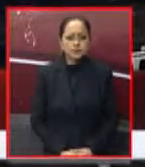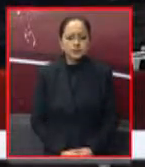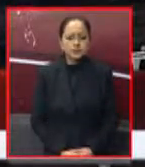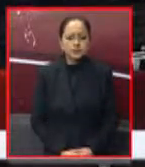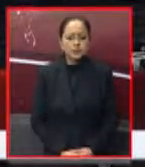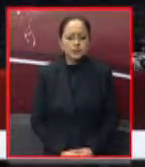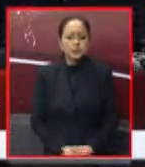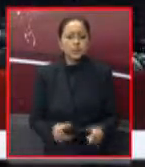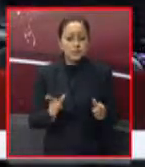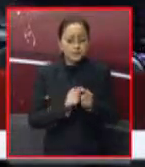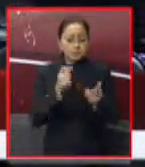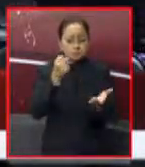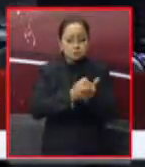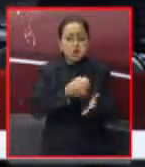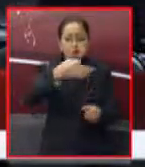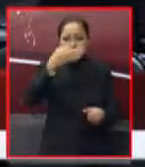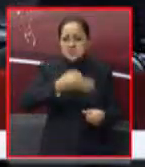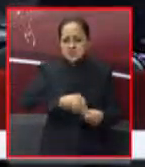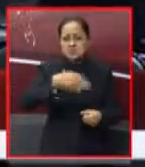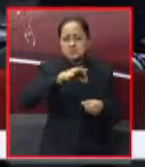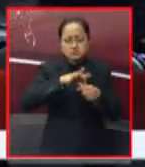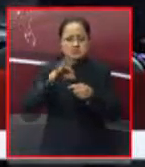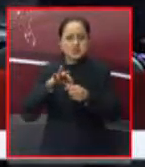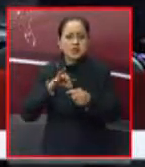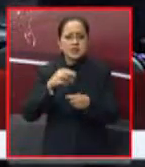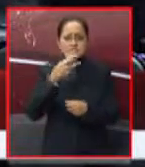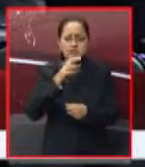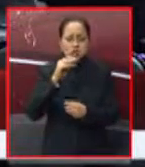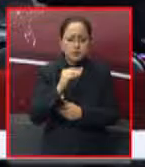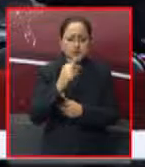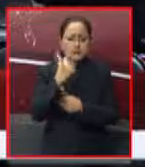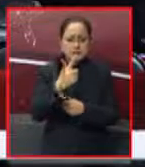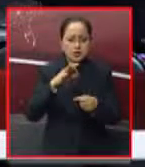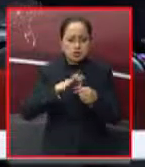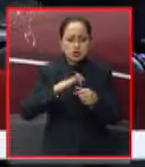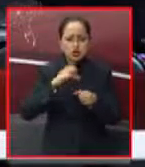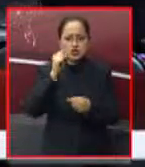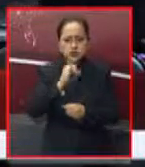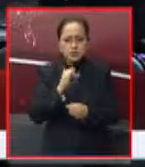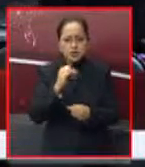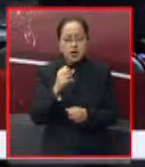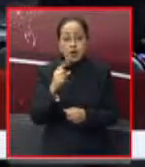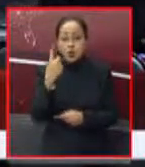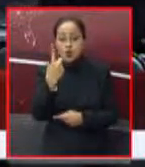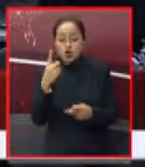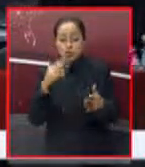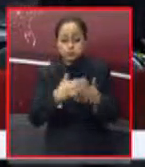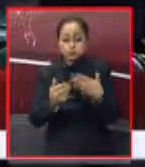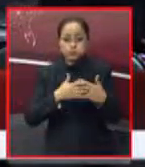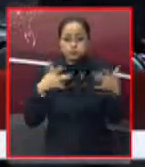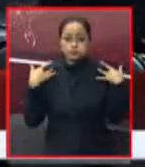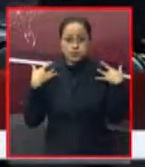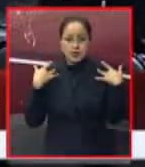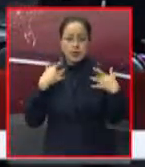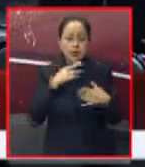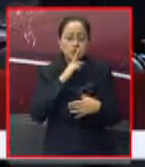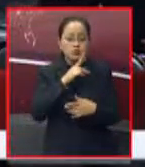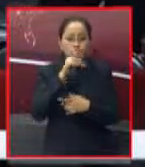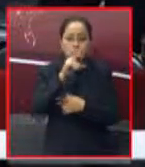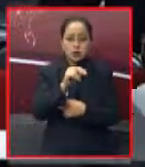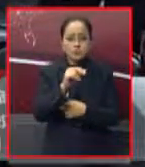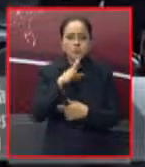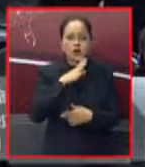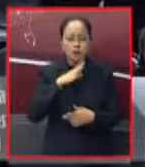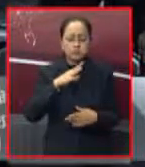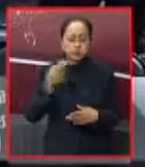Finalmente, el dictamen fue avalado con 397 votos a favor, una abstención y 0 en contra, y se ordenó su publicación en el Diario Oficial de